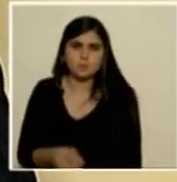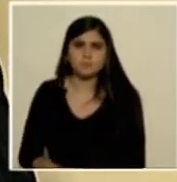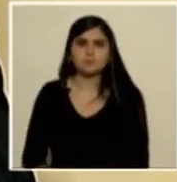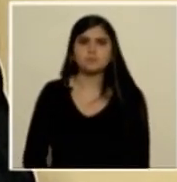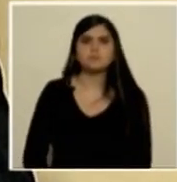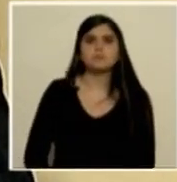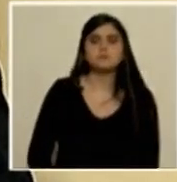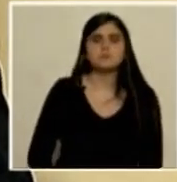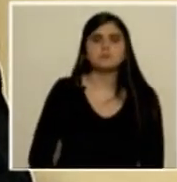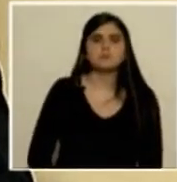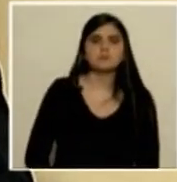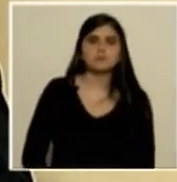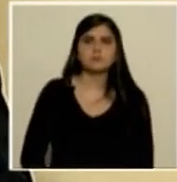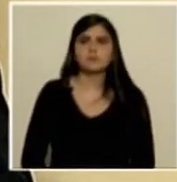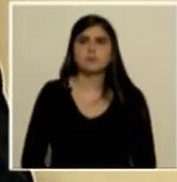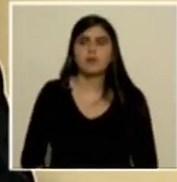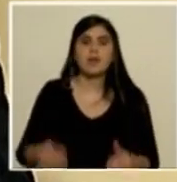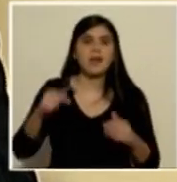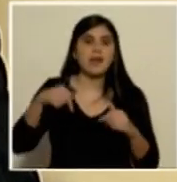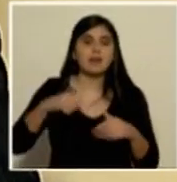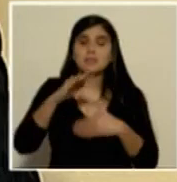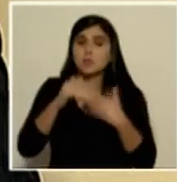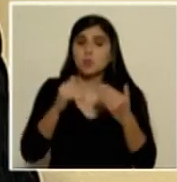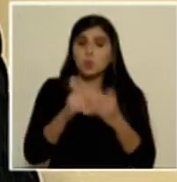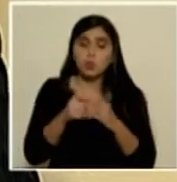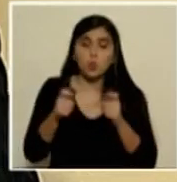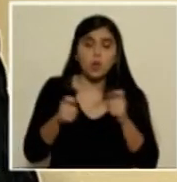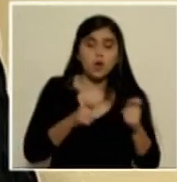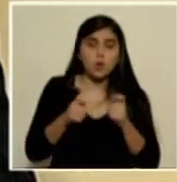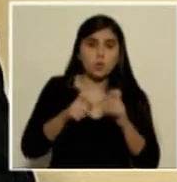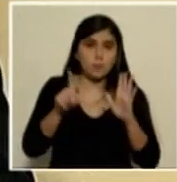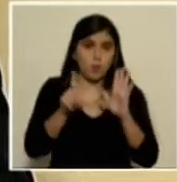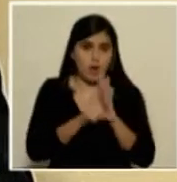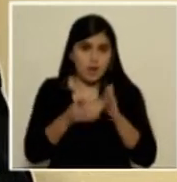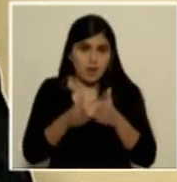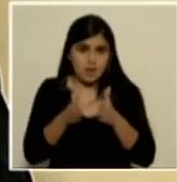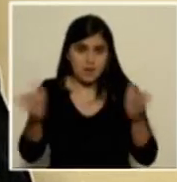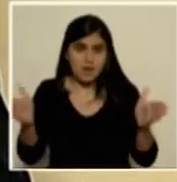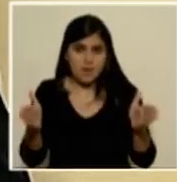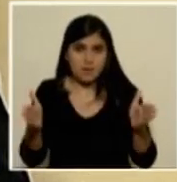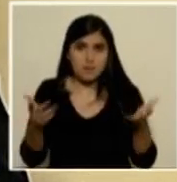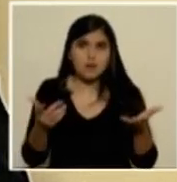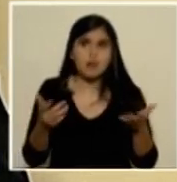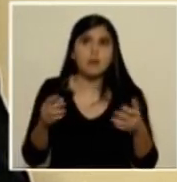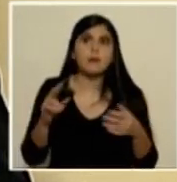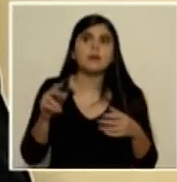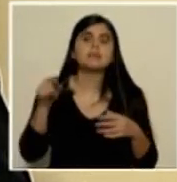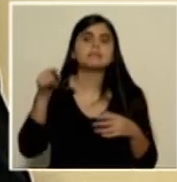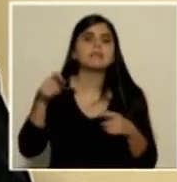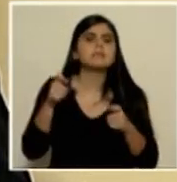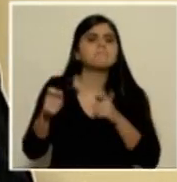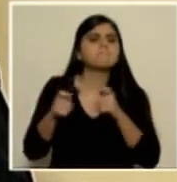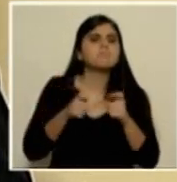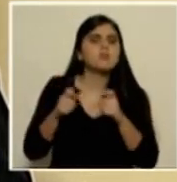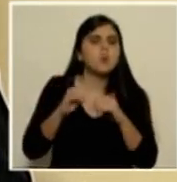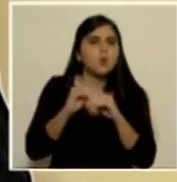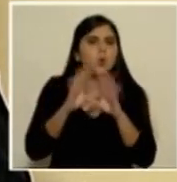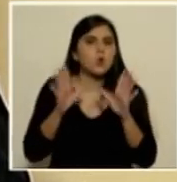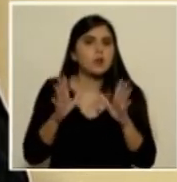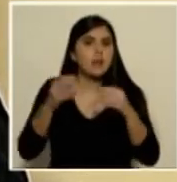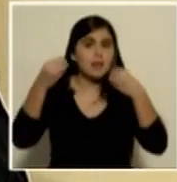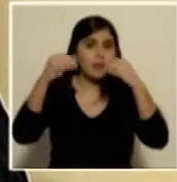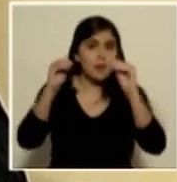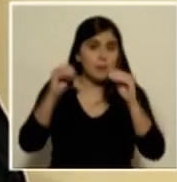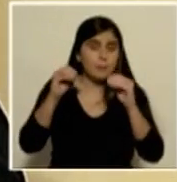pues eso, incluso aquí todo eso está regulado por la ley general, ¿verdad?, de trasplantes y tejidos, y que también ahí hay regulaciones muy claras de que la venta